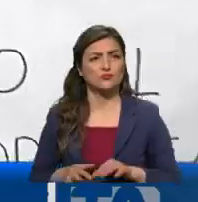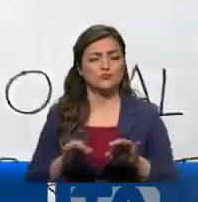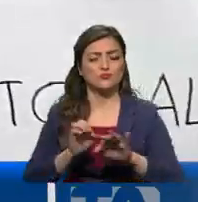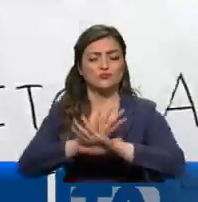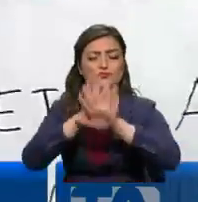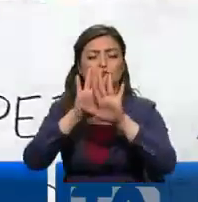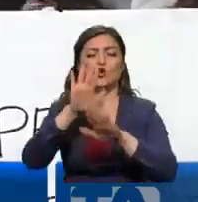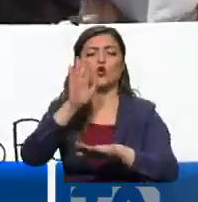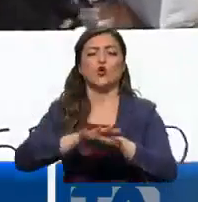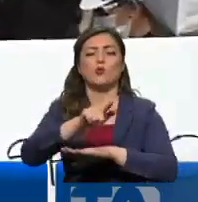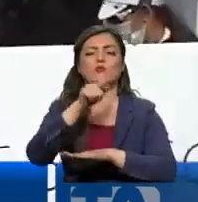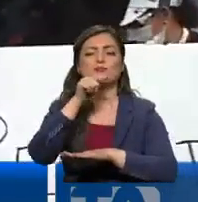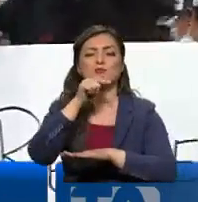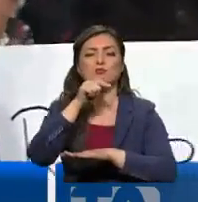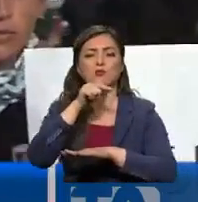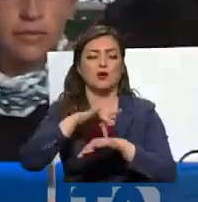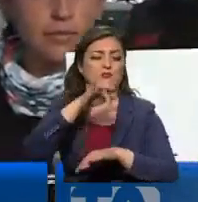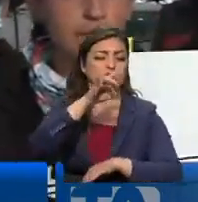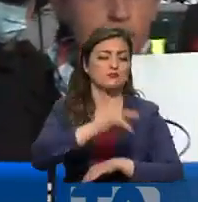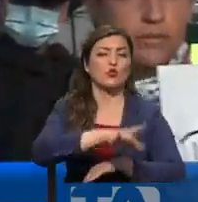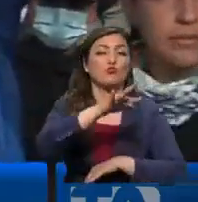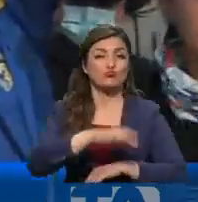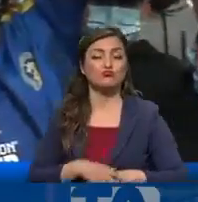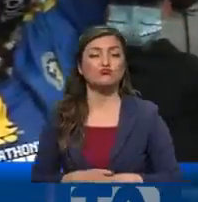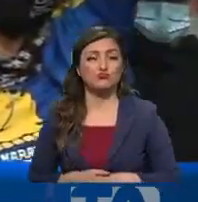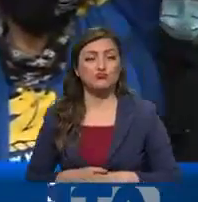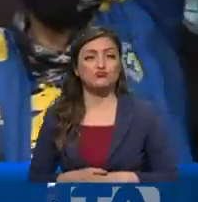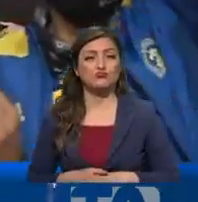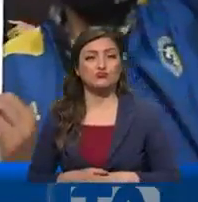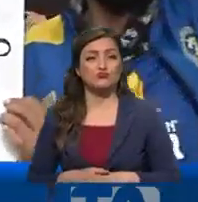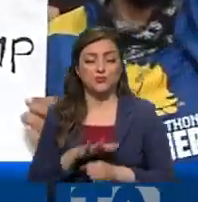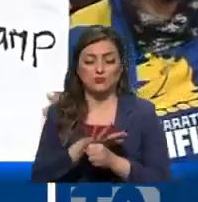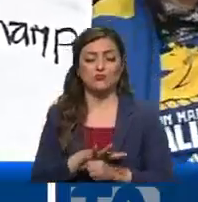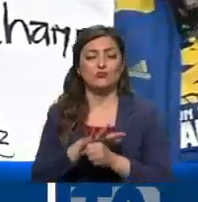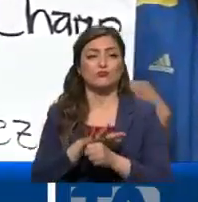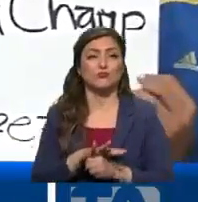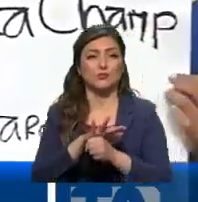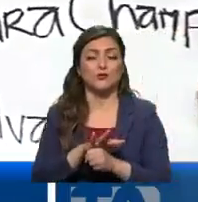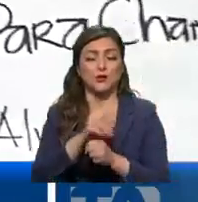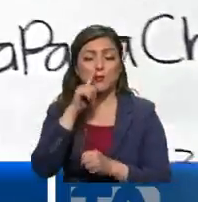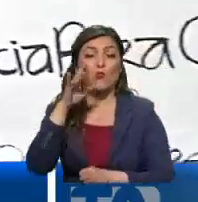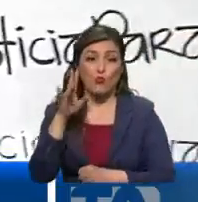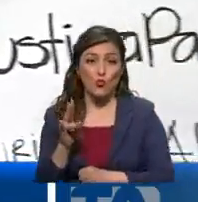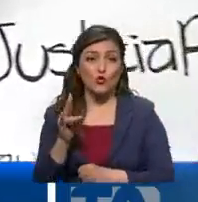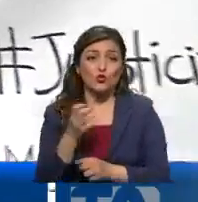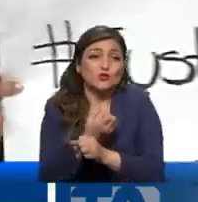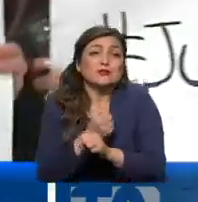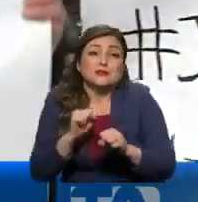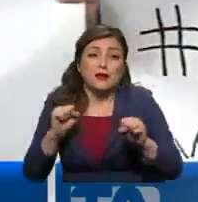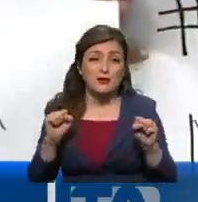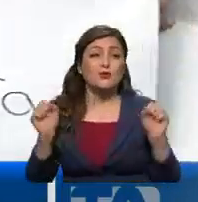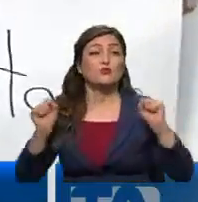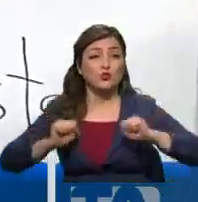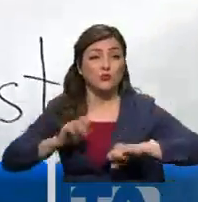al culpable, ¿no? Porque realmente lo dejó abandonado y eso es lo que más nos frustra en la vida, porque tal vez mi esposo pudo tener alguna